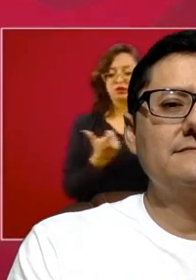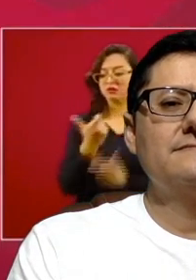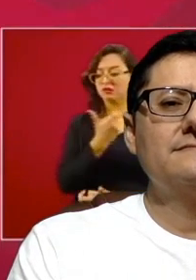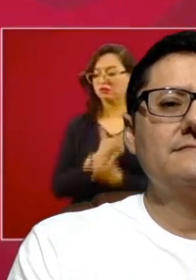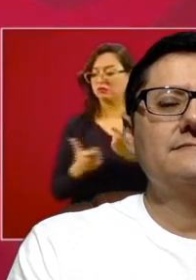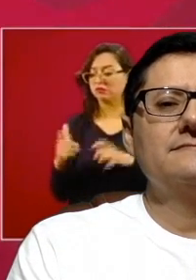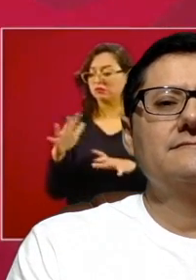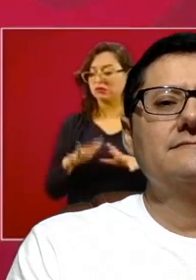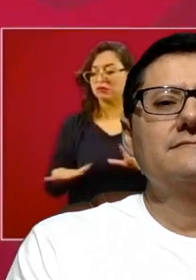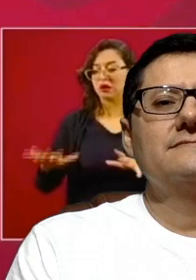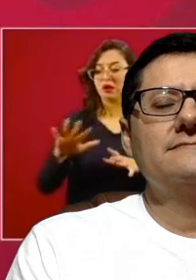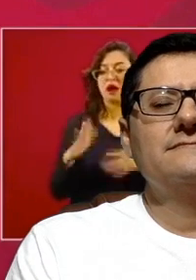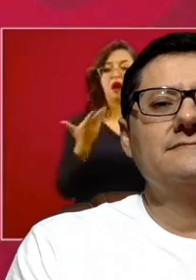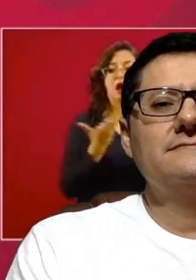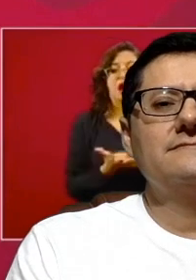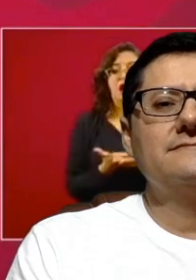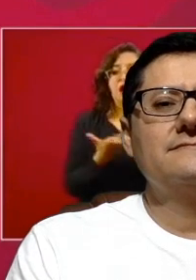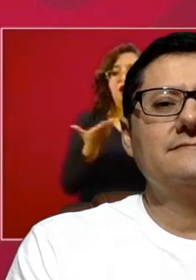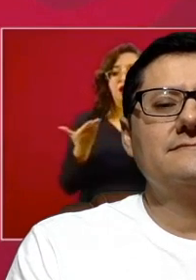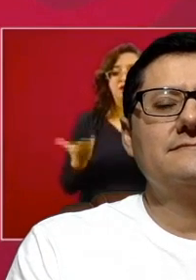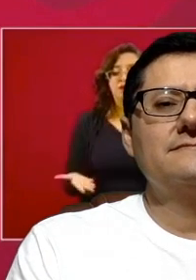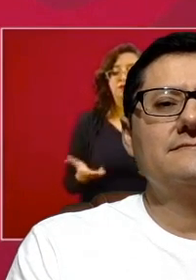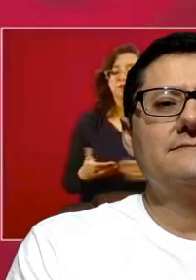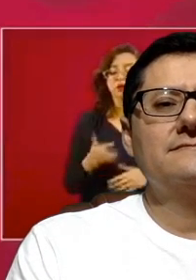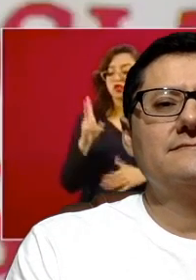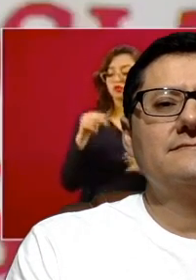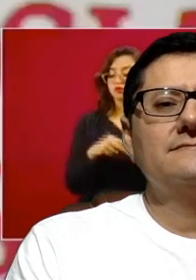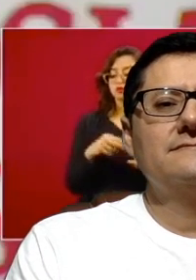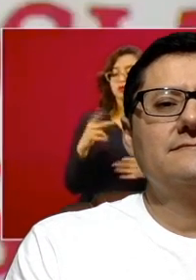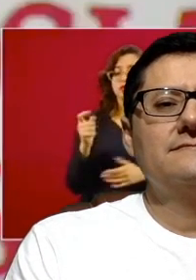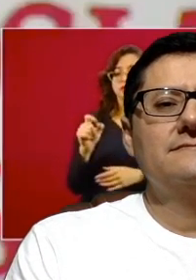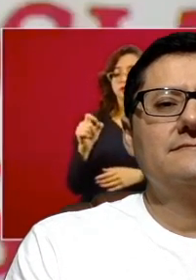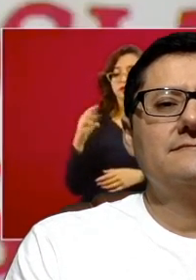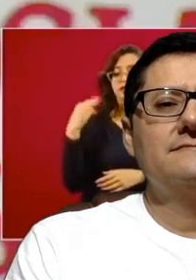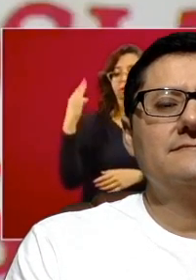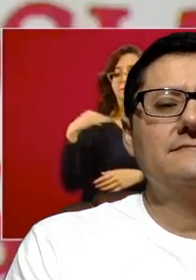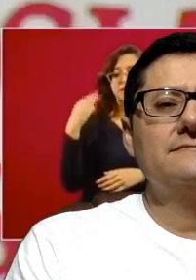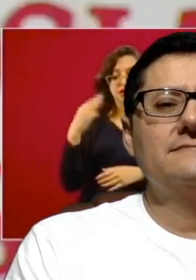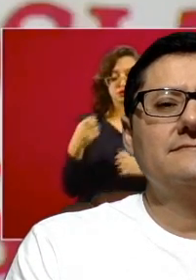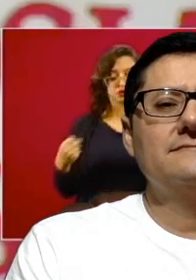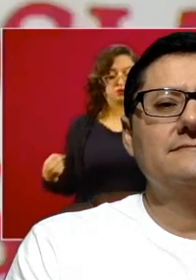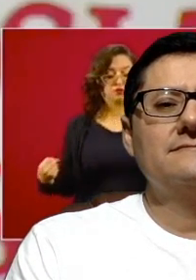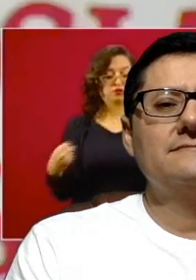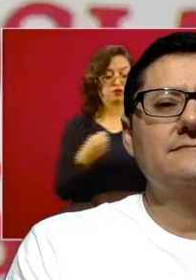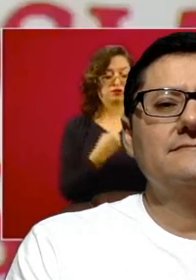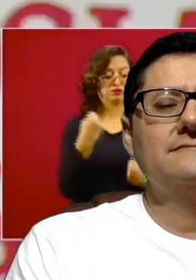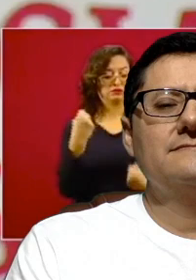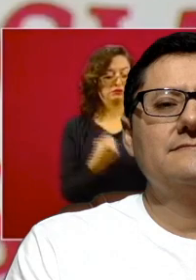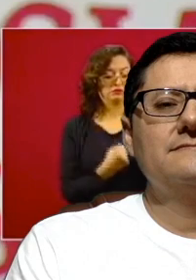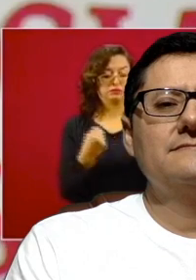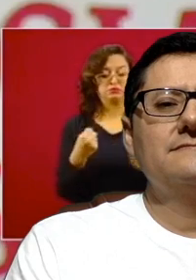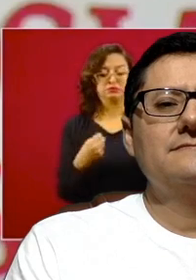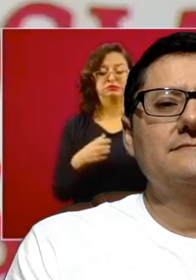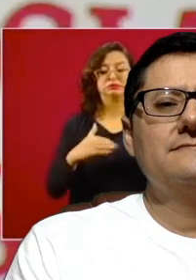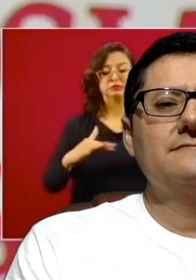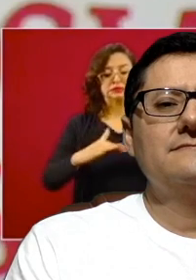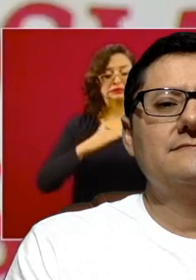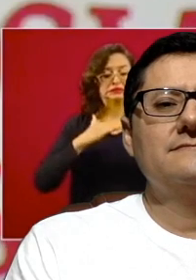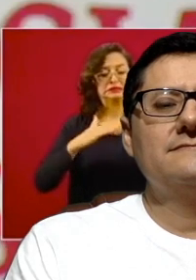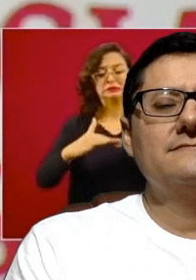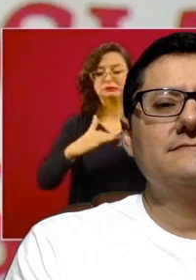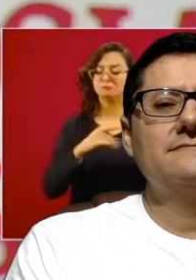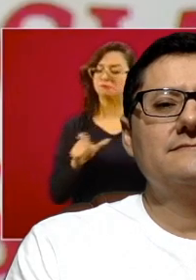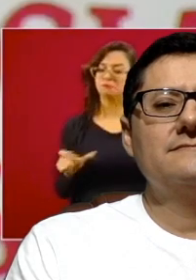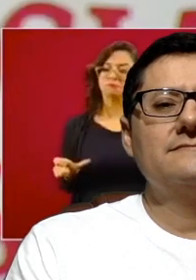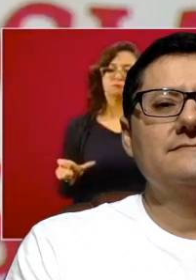limitado a viajes esenciales únicamente desde marzo de 2020 el movimiento a nuestra frontera terrestre común, al mismo tiempo que